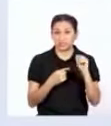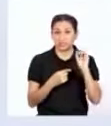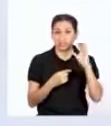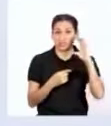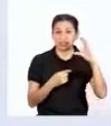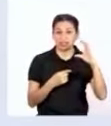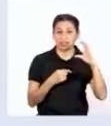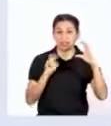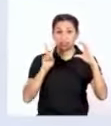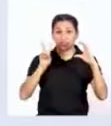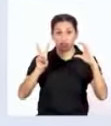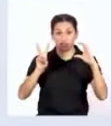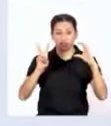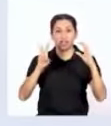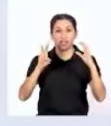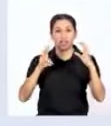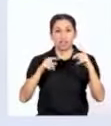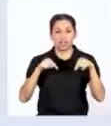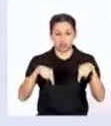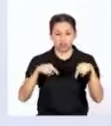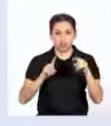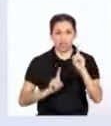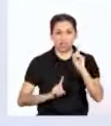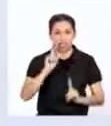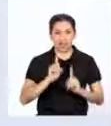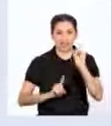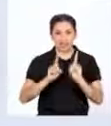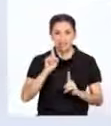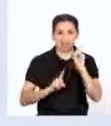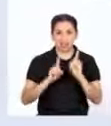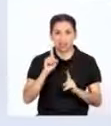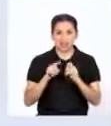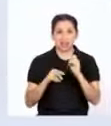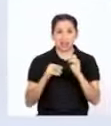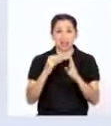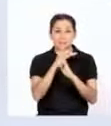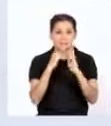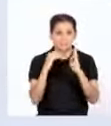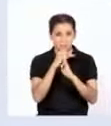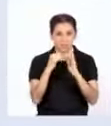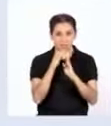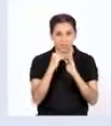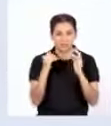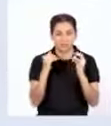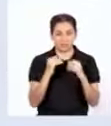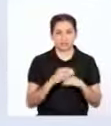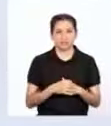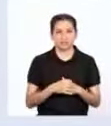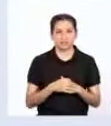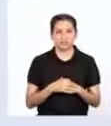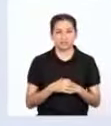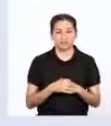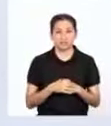Si digo C2, llevamos las rodillas hacia arriba con velocidad intermedia.